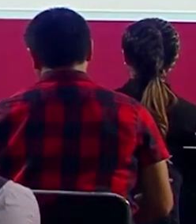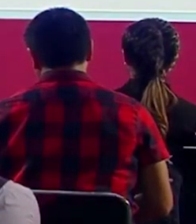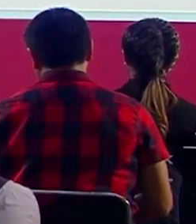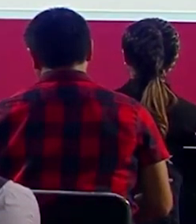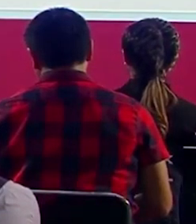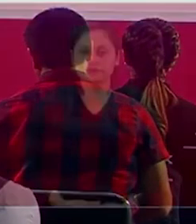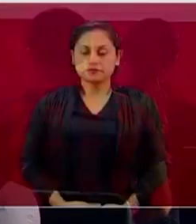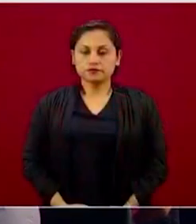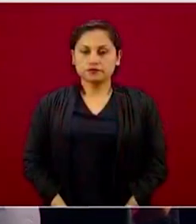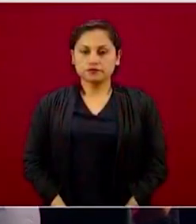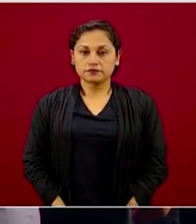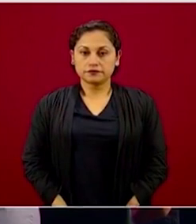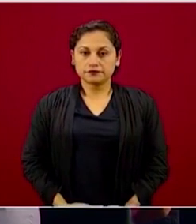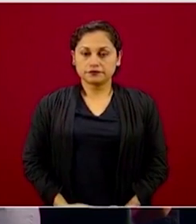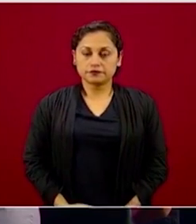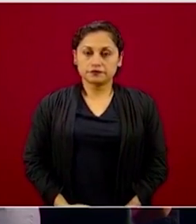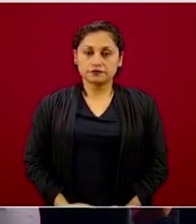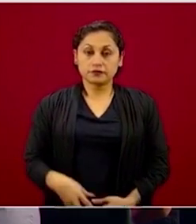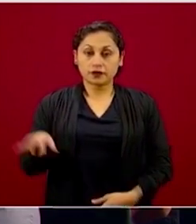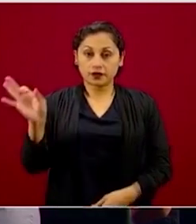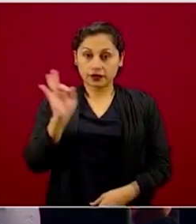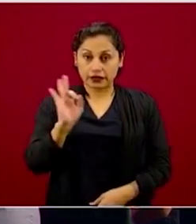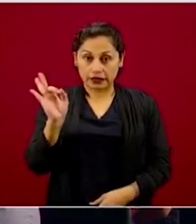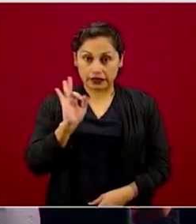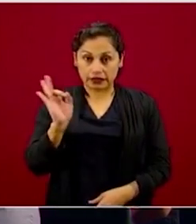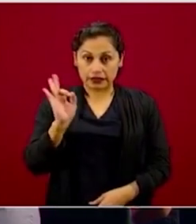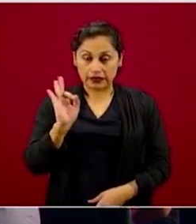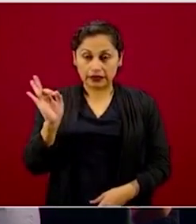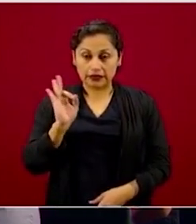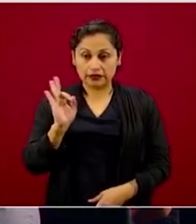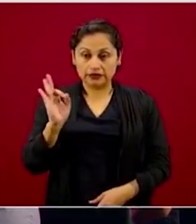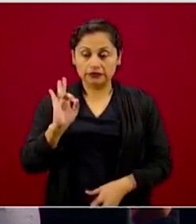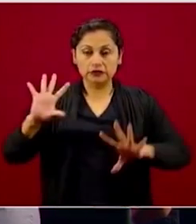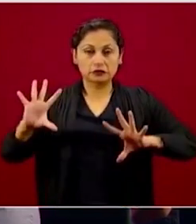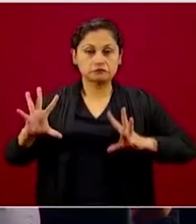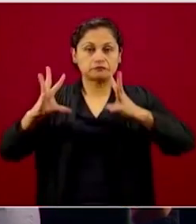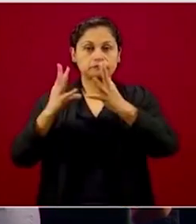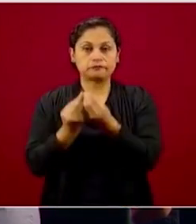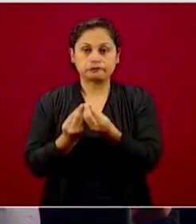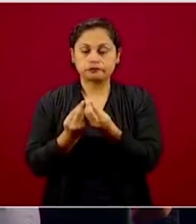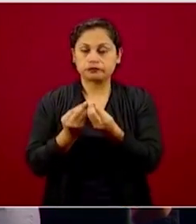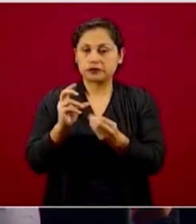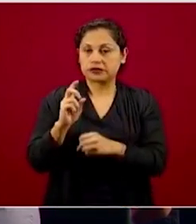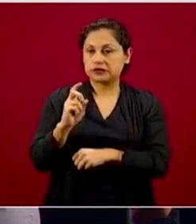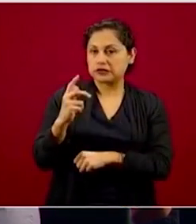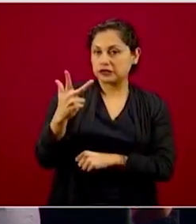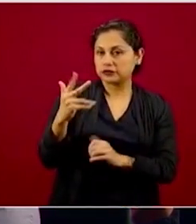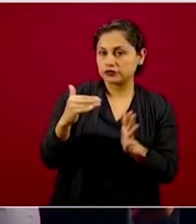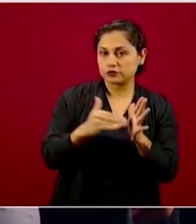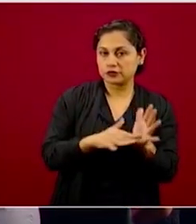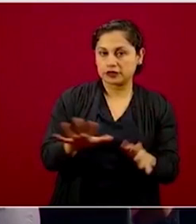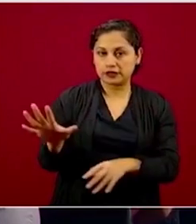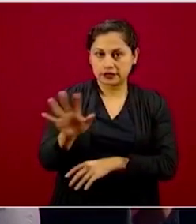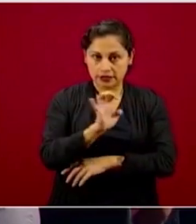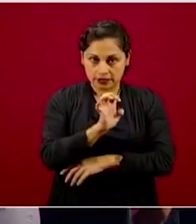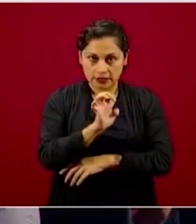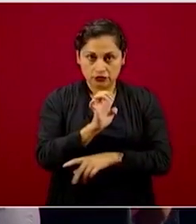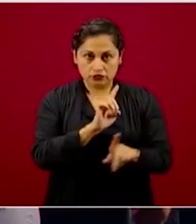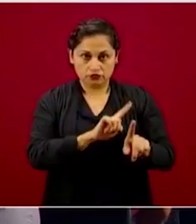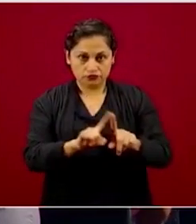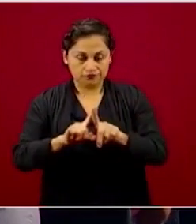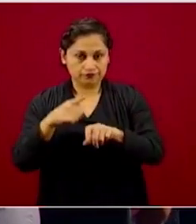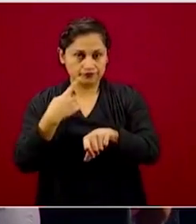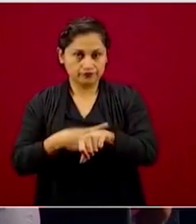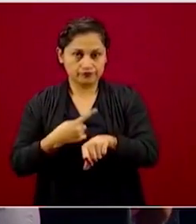a sumar estos 40 mil casos casi 38 mil 500 casos en